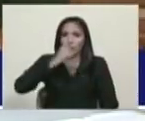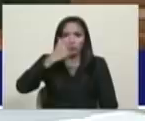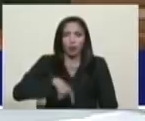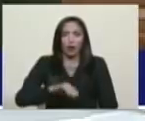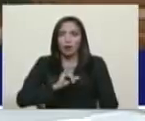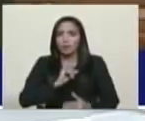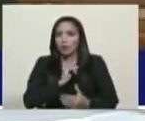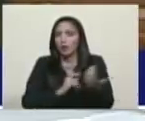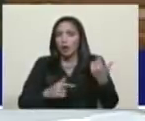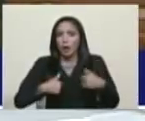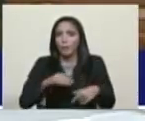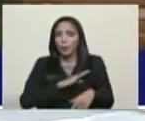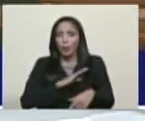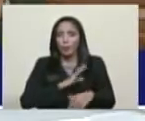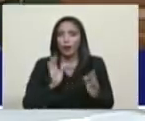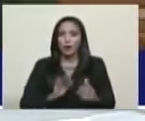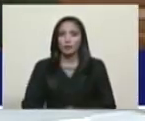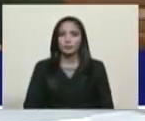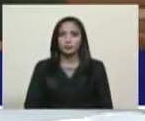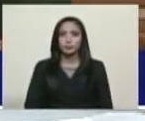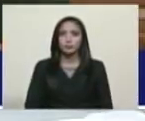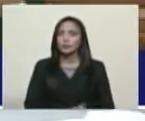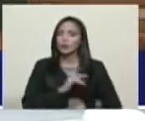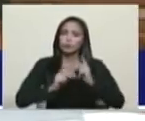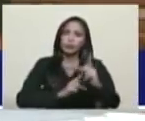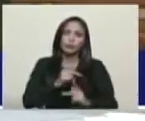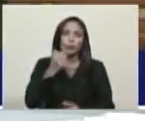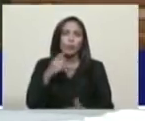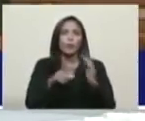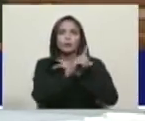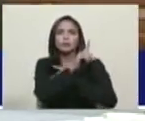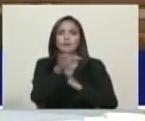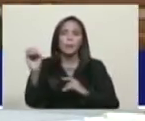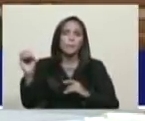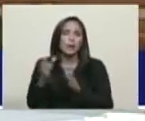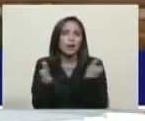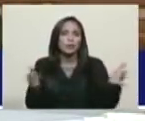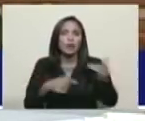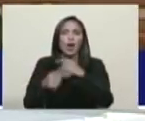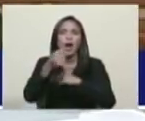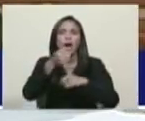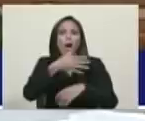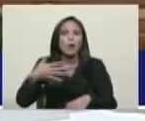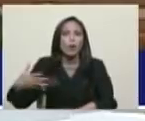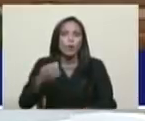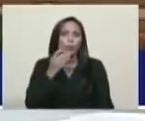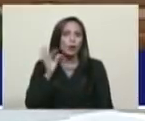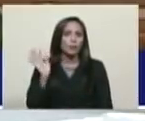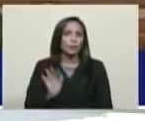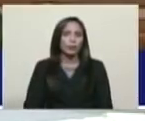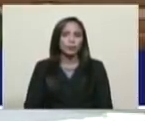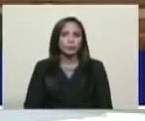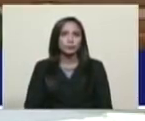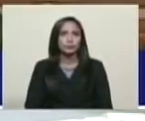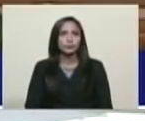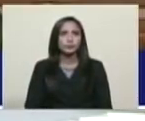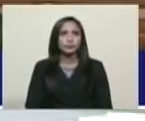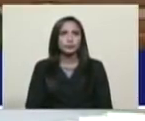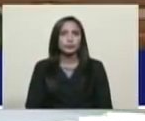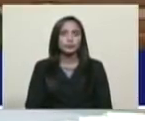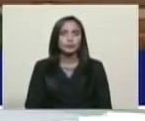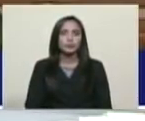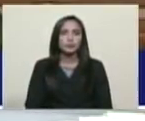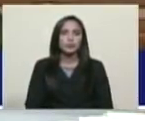conuco agroproductivo para producir 100.000 hectáreas de arroz. Con un concepto del